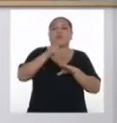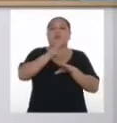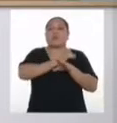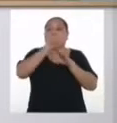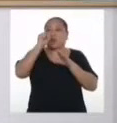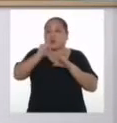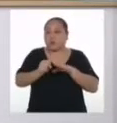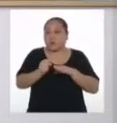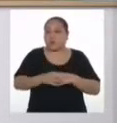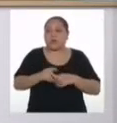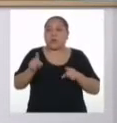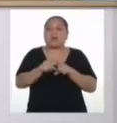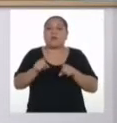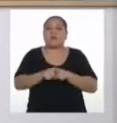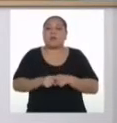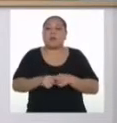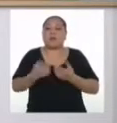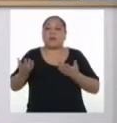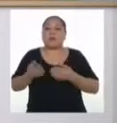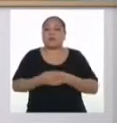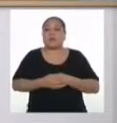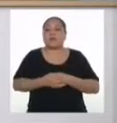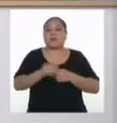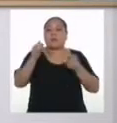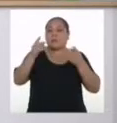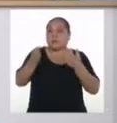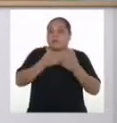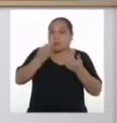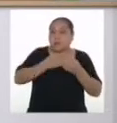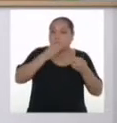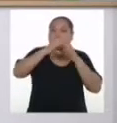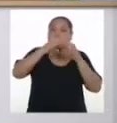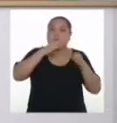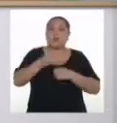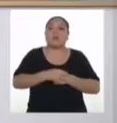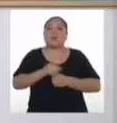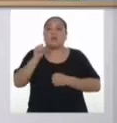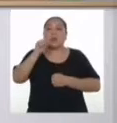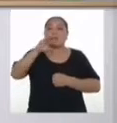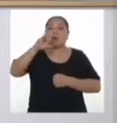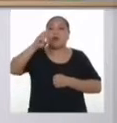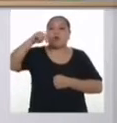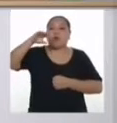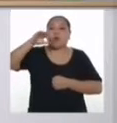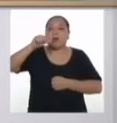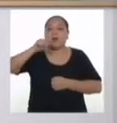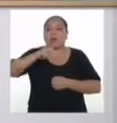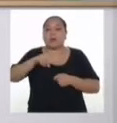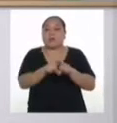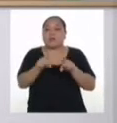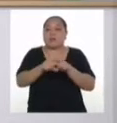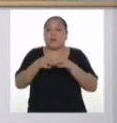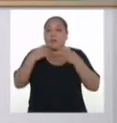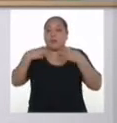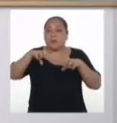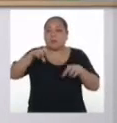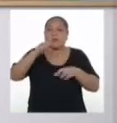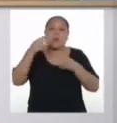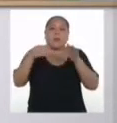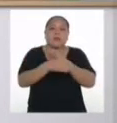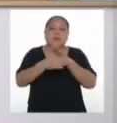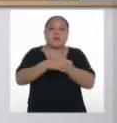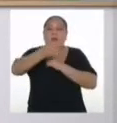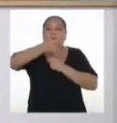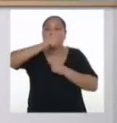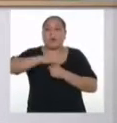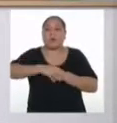su supervivencia y de las facilidades de comunicación. Las cuencas, además de permitir el acceso